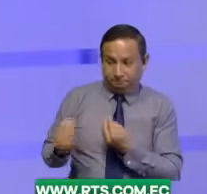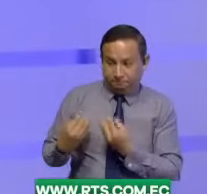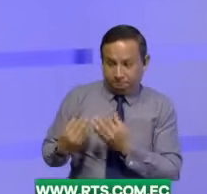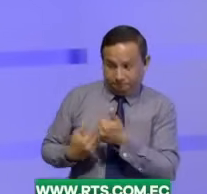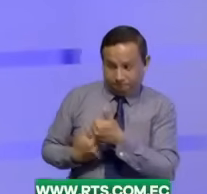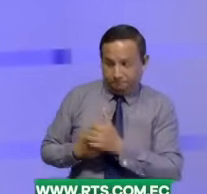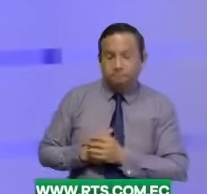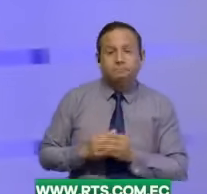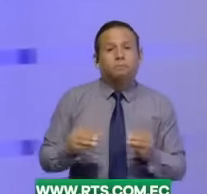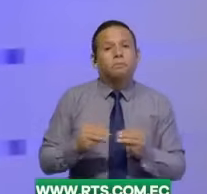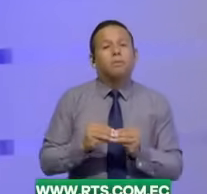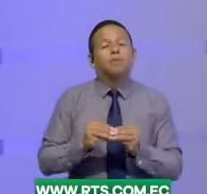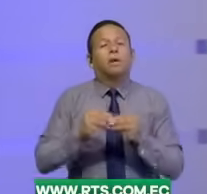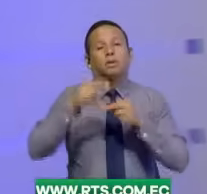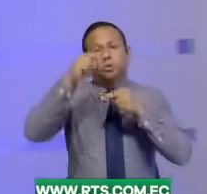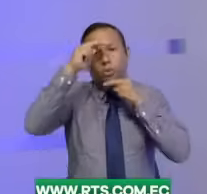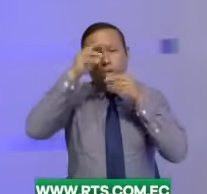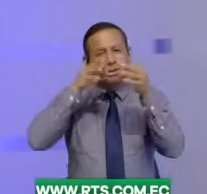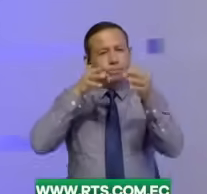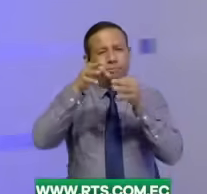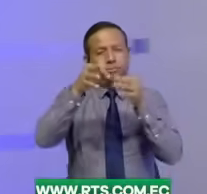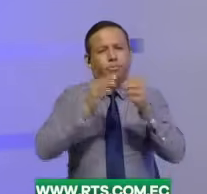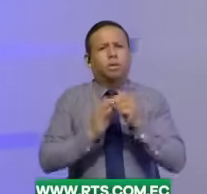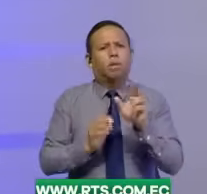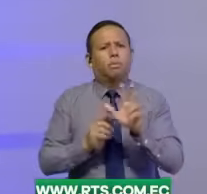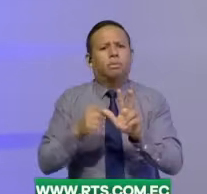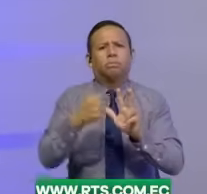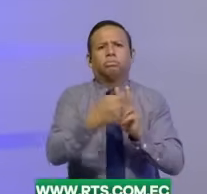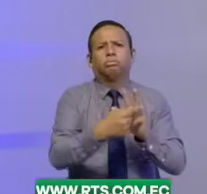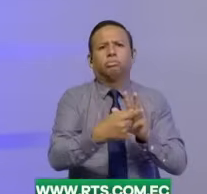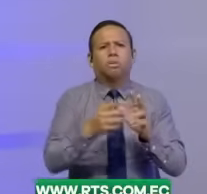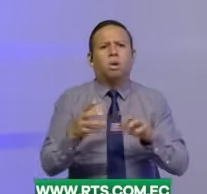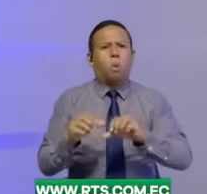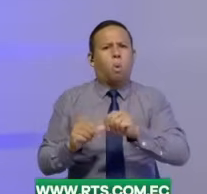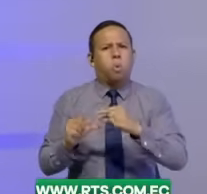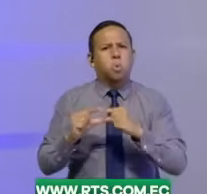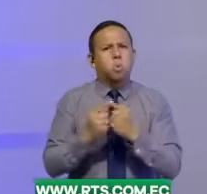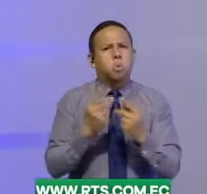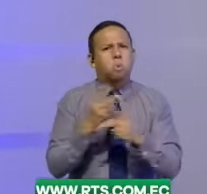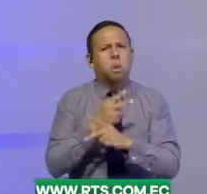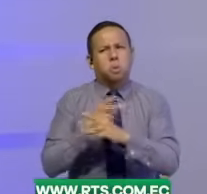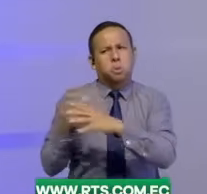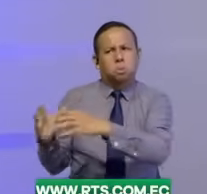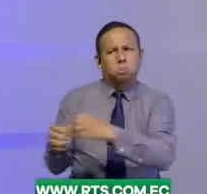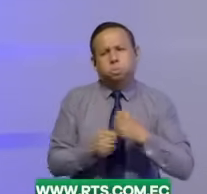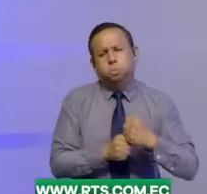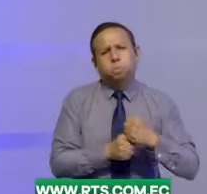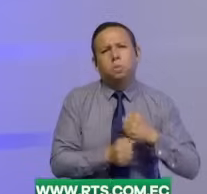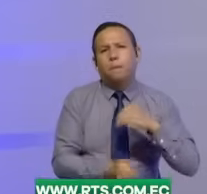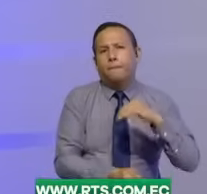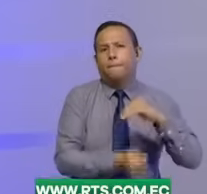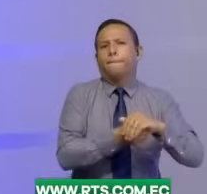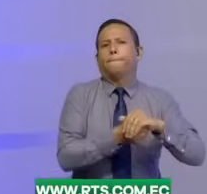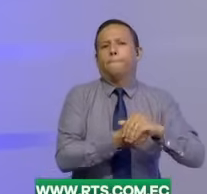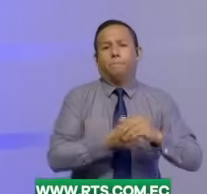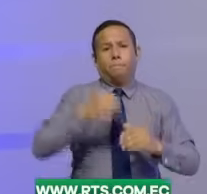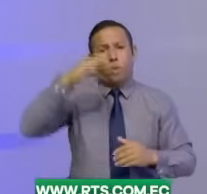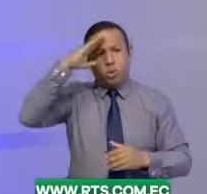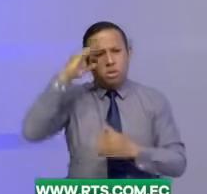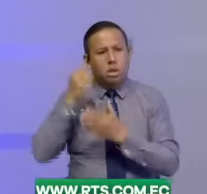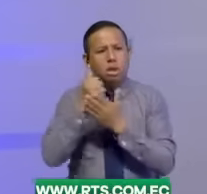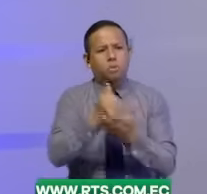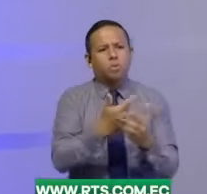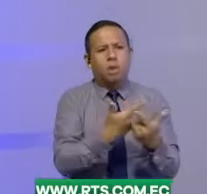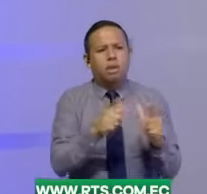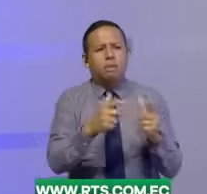con más noticias. Tres personas víctimas de secuestro fueron liberadas por la policía en las provincias de Sucumbíos y Bolívar. En uno